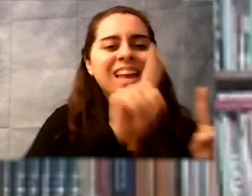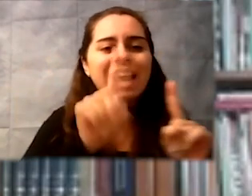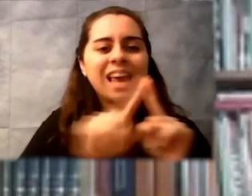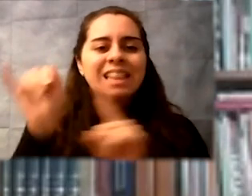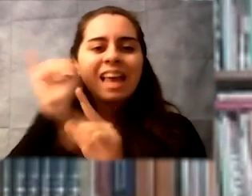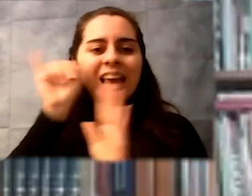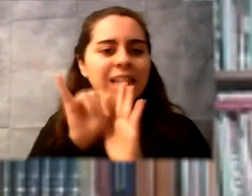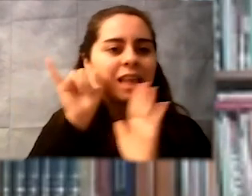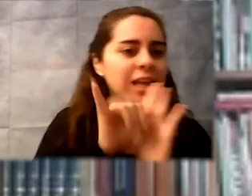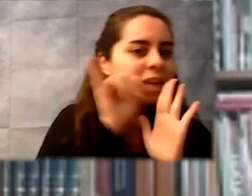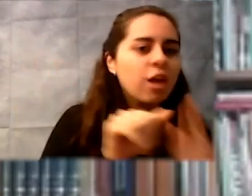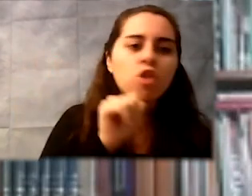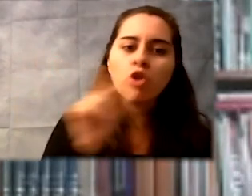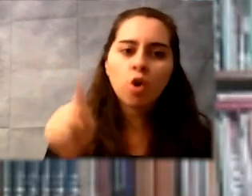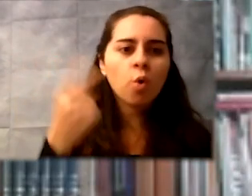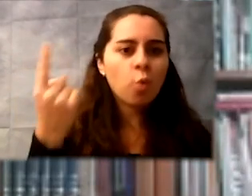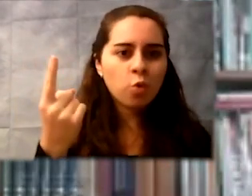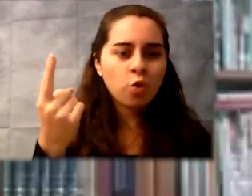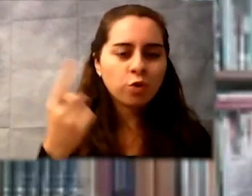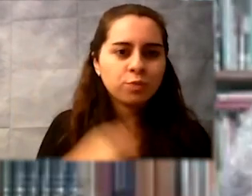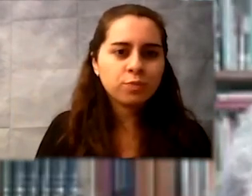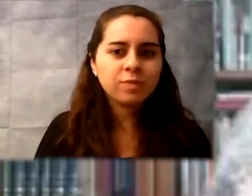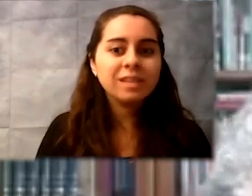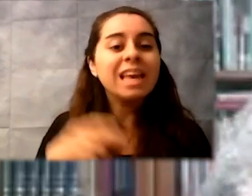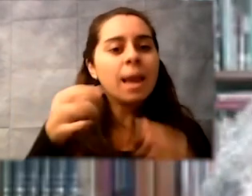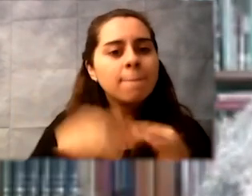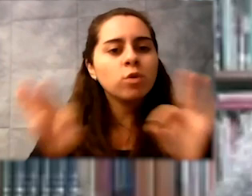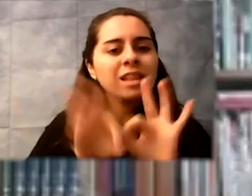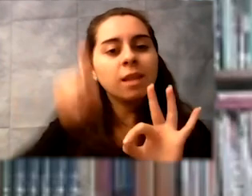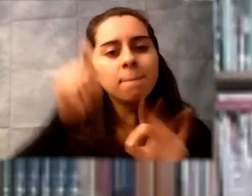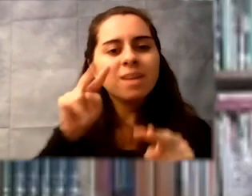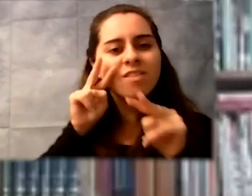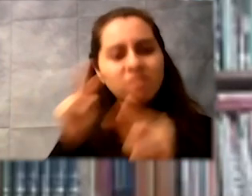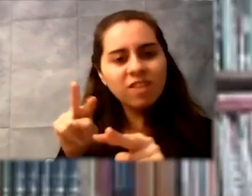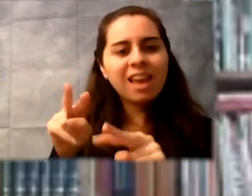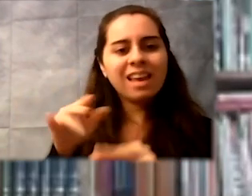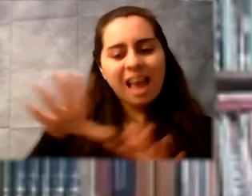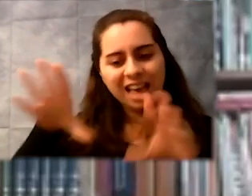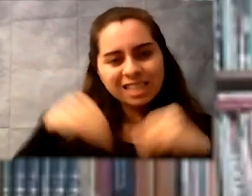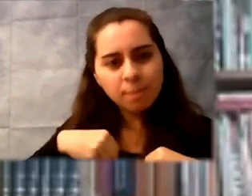importante que como país avancemos desde ahí, desde ese abrazarnos en nuestras diversidades.